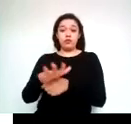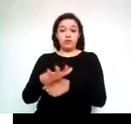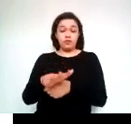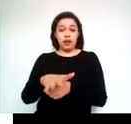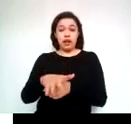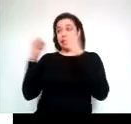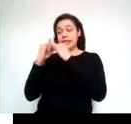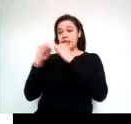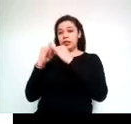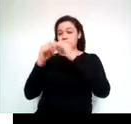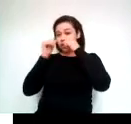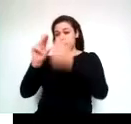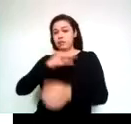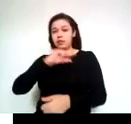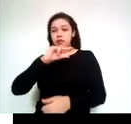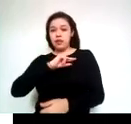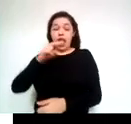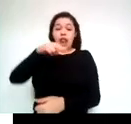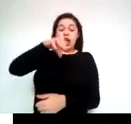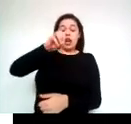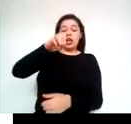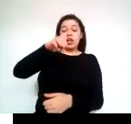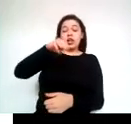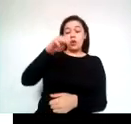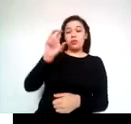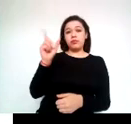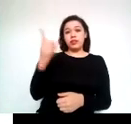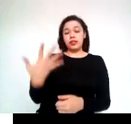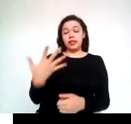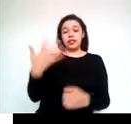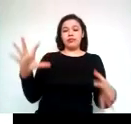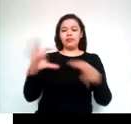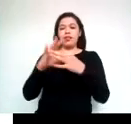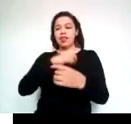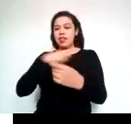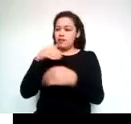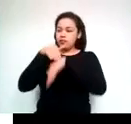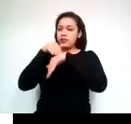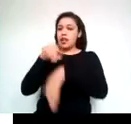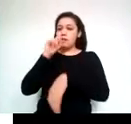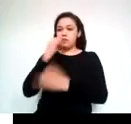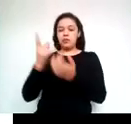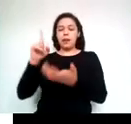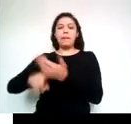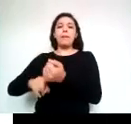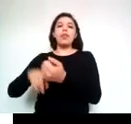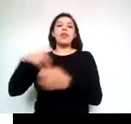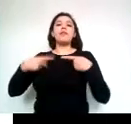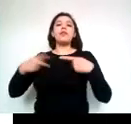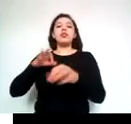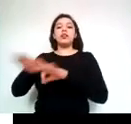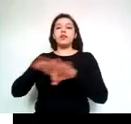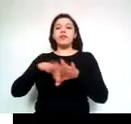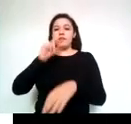instituciones de asistencia privada con relación a la normatividad y, por supuesto, también las obligaciones de sus trabajadores. Entraremos a ver un poquito solo